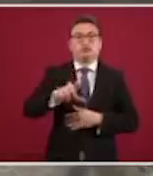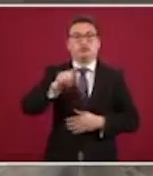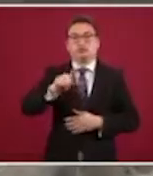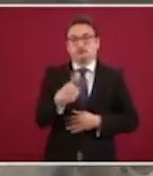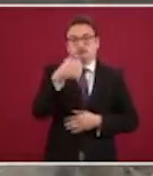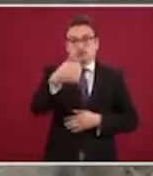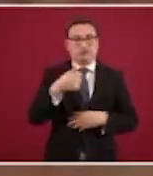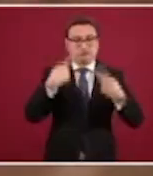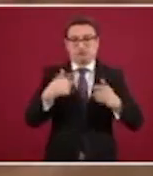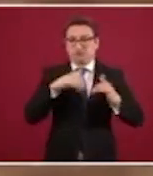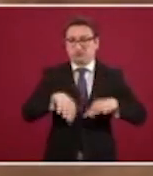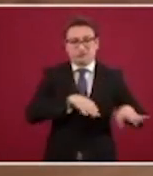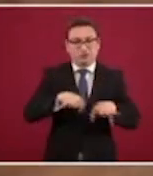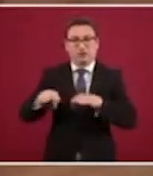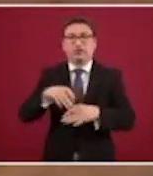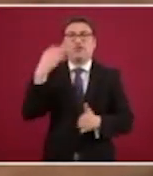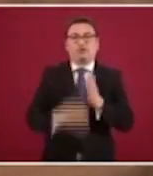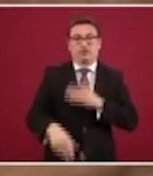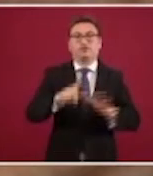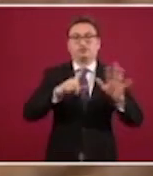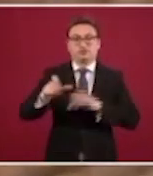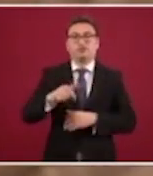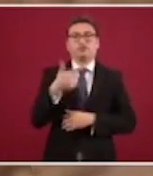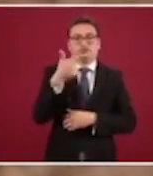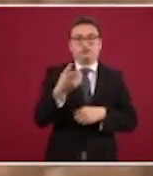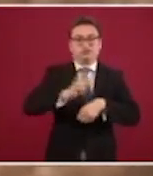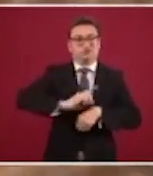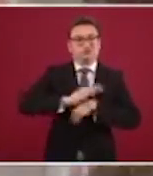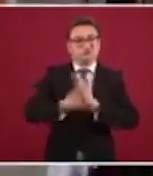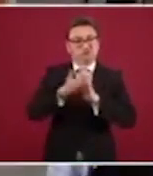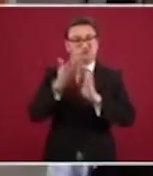18.576 empleos civiles. Faltan 707